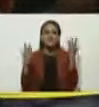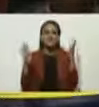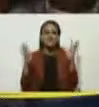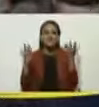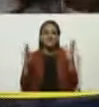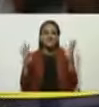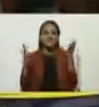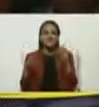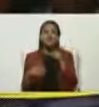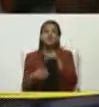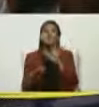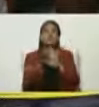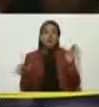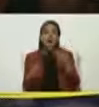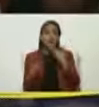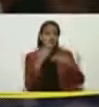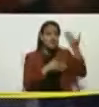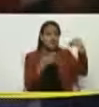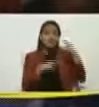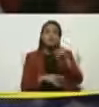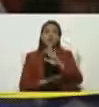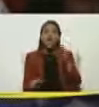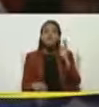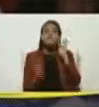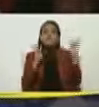ya tú eras famoso.